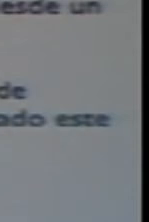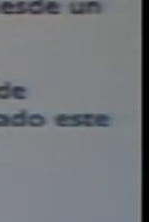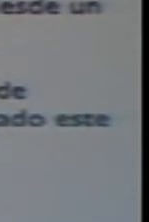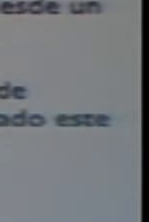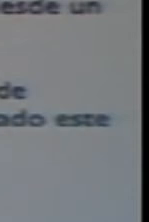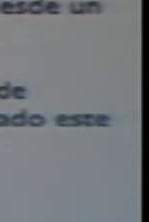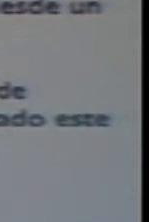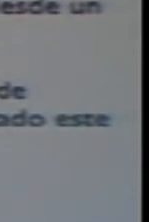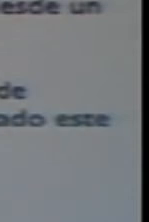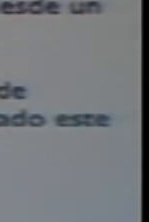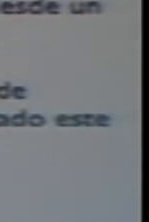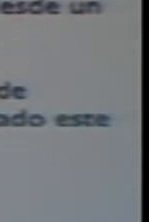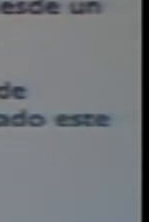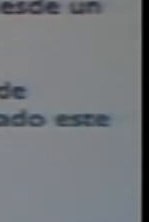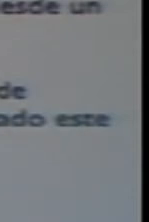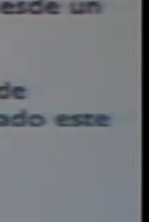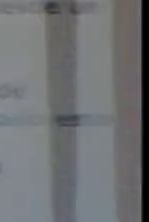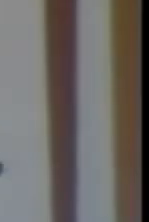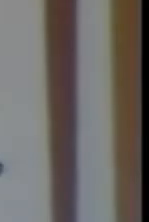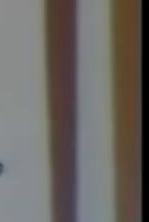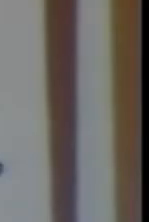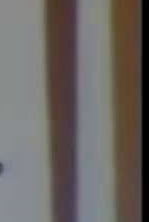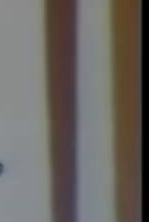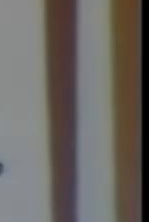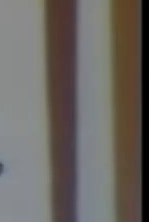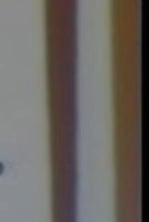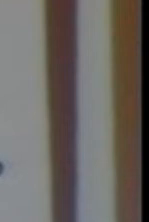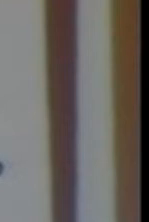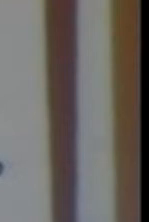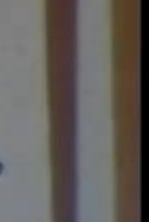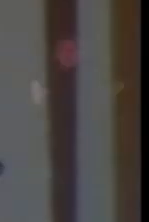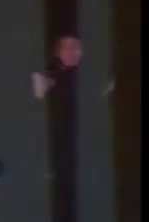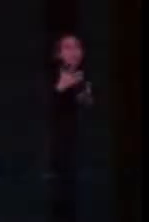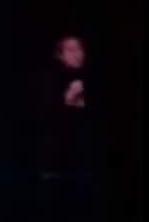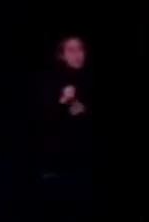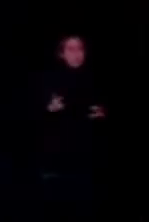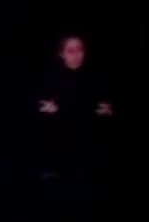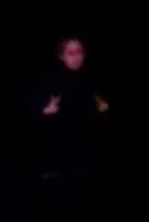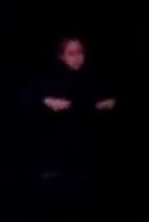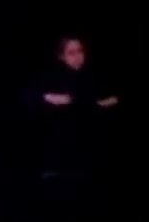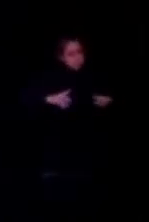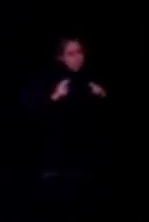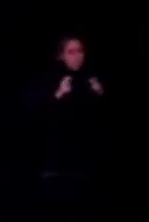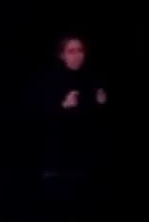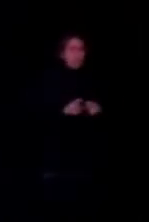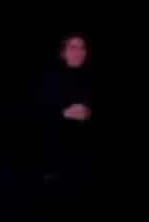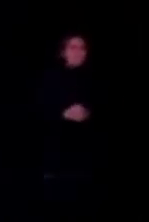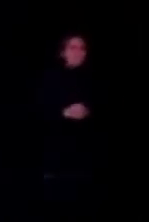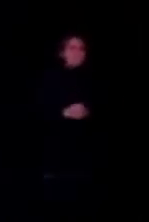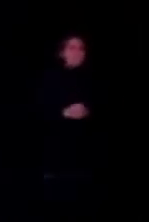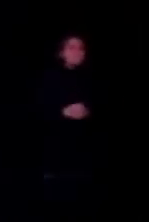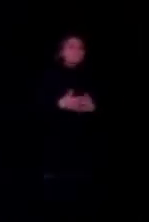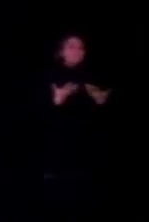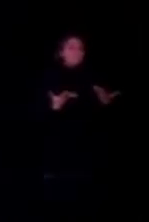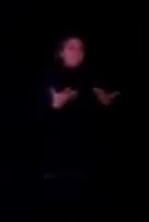sistema educativo no solo a las escuelas el aprendizaje 10 nos dice que hay que seguir en el empeño y